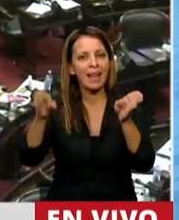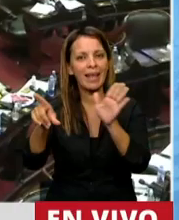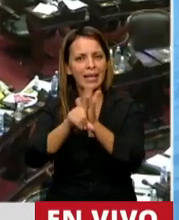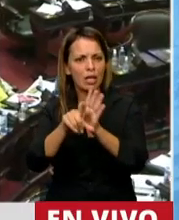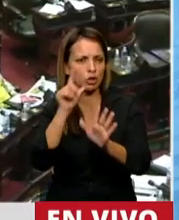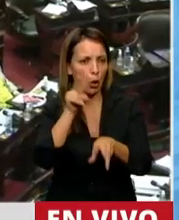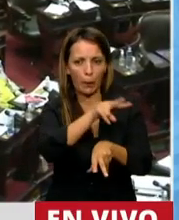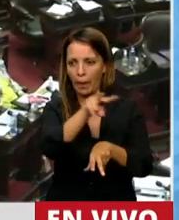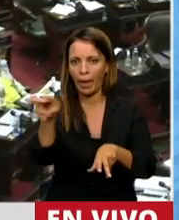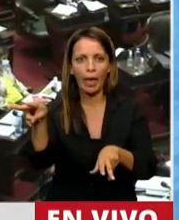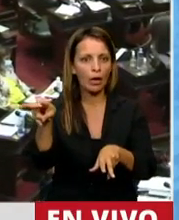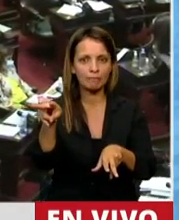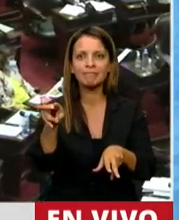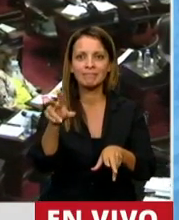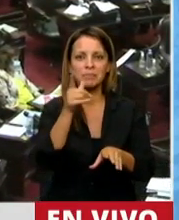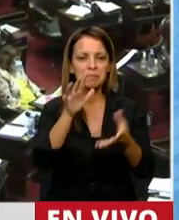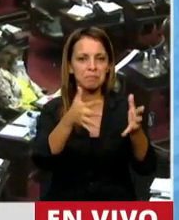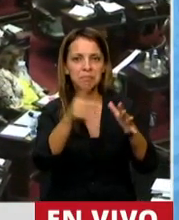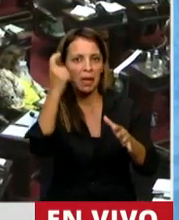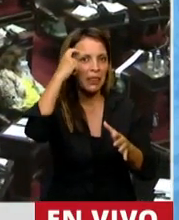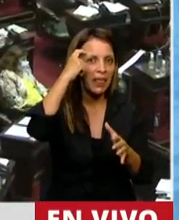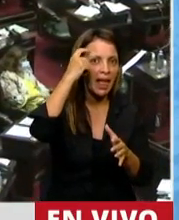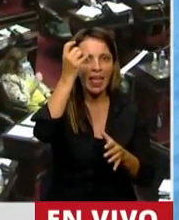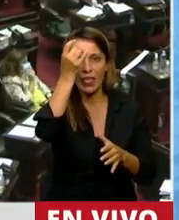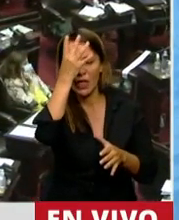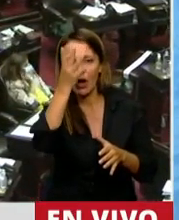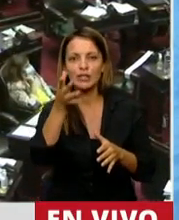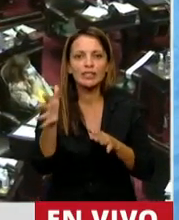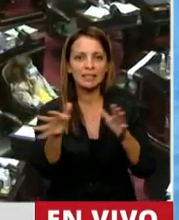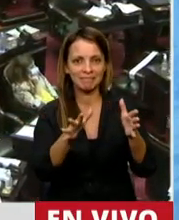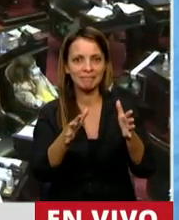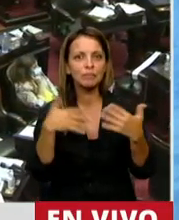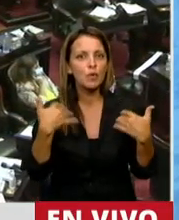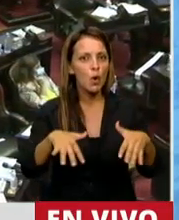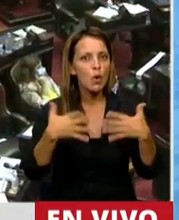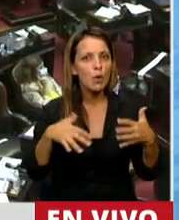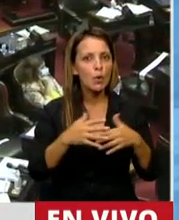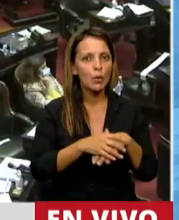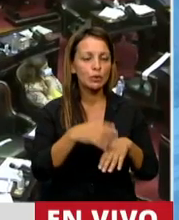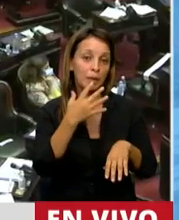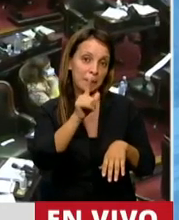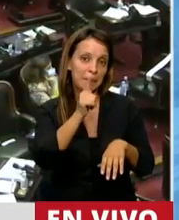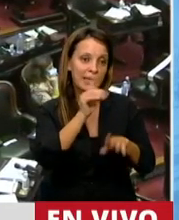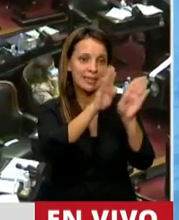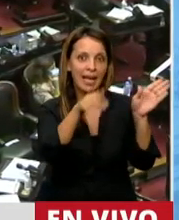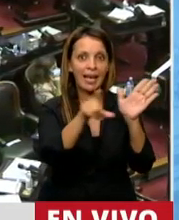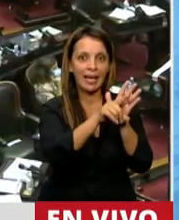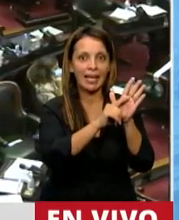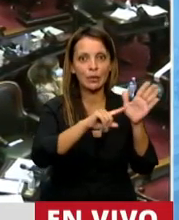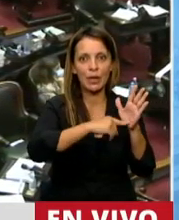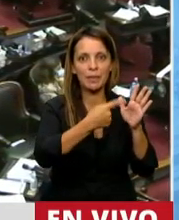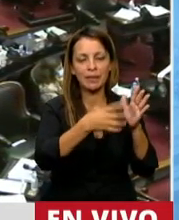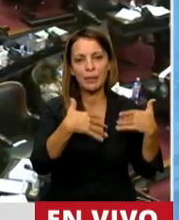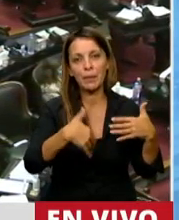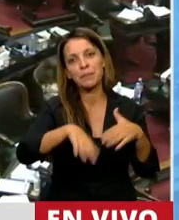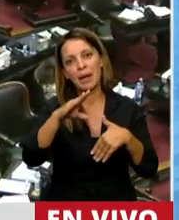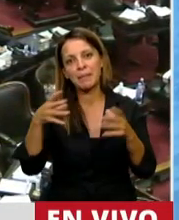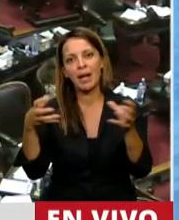creo que veo 10. 12, un montón. Evidentemente ha sido un semillero la legislatura porteña, sobre todo para Juntos por el